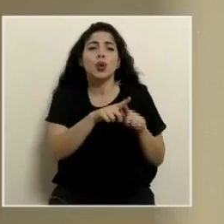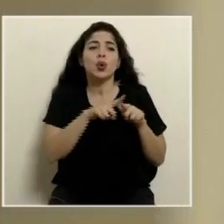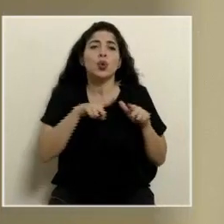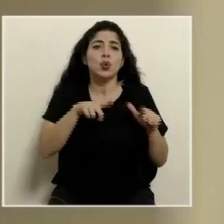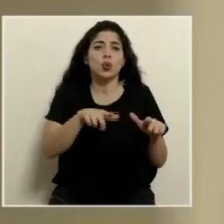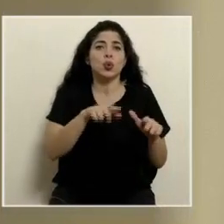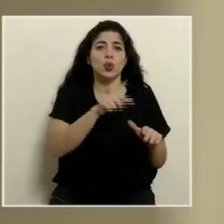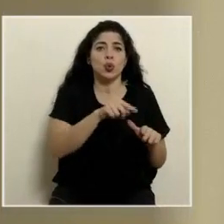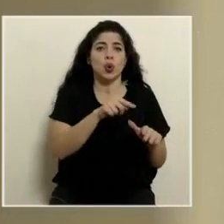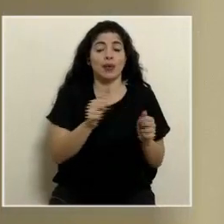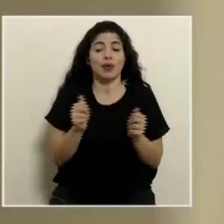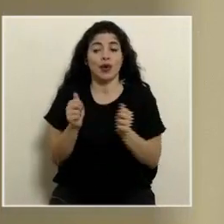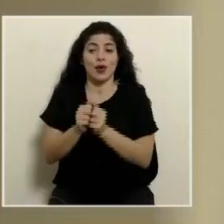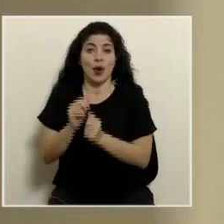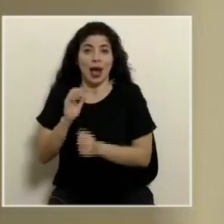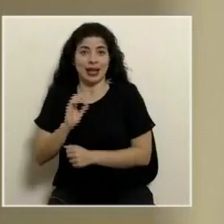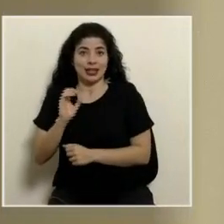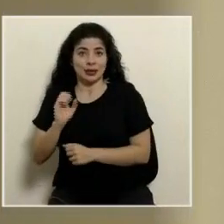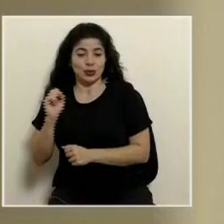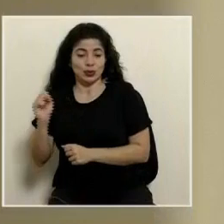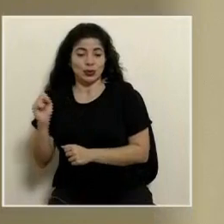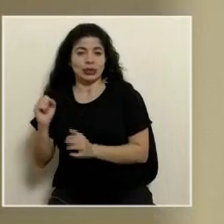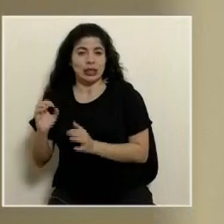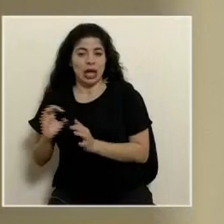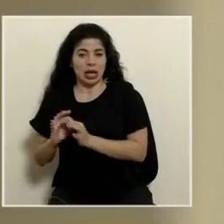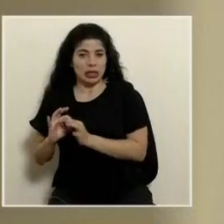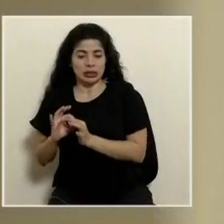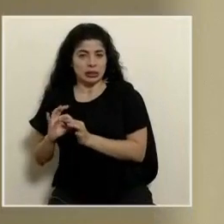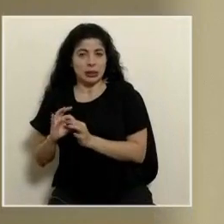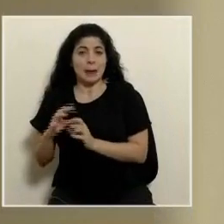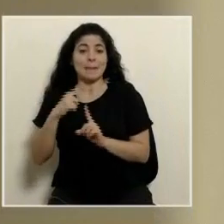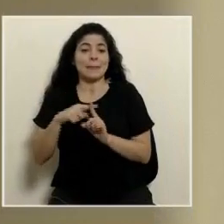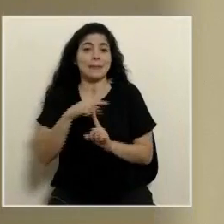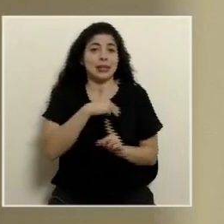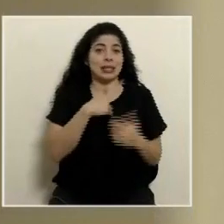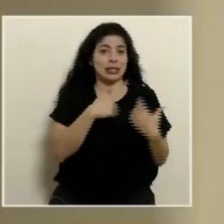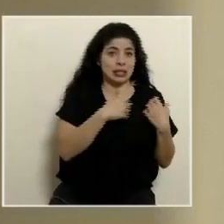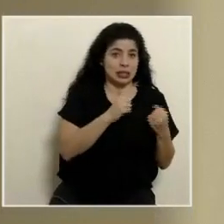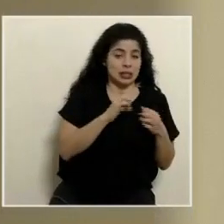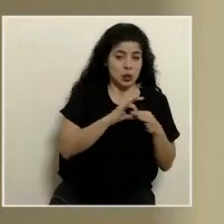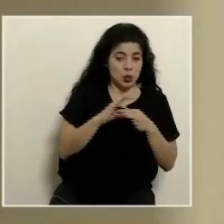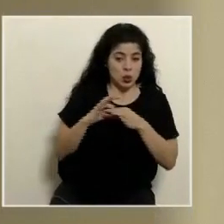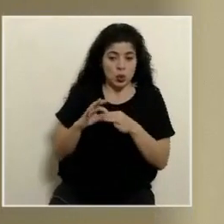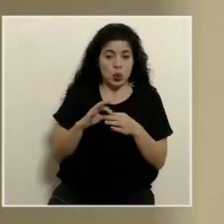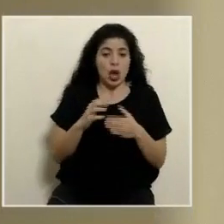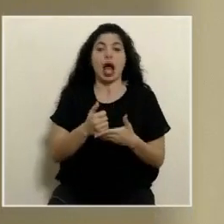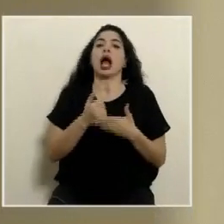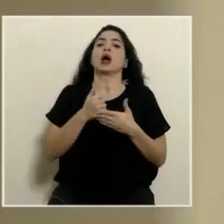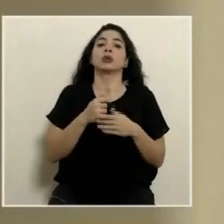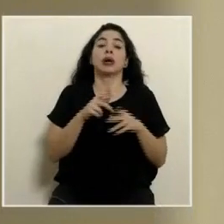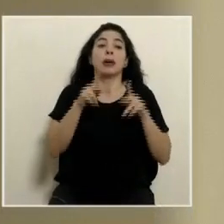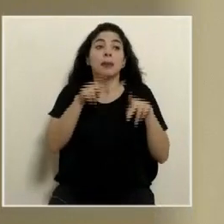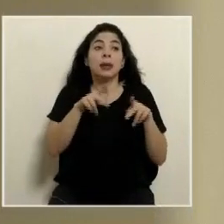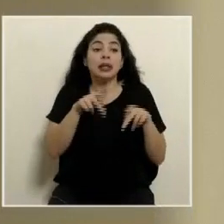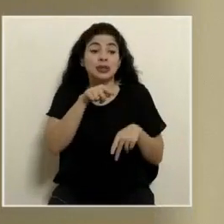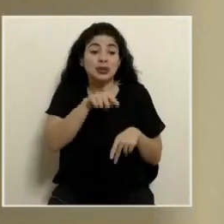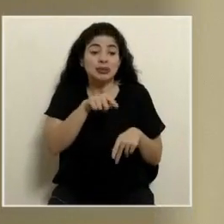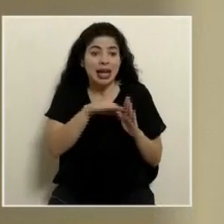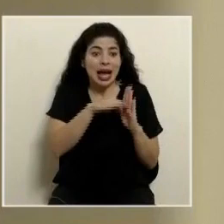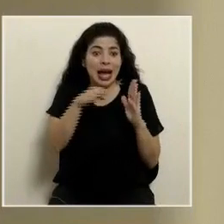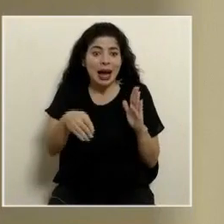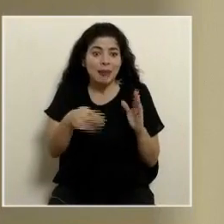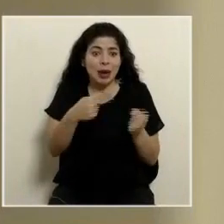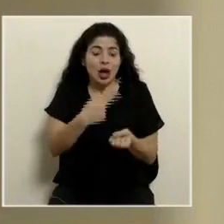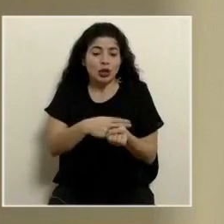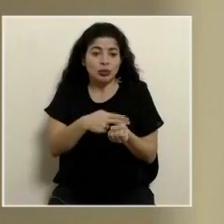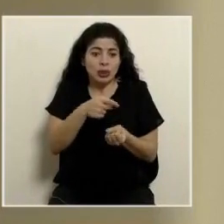permitan, en conjunto con la Caja Costarricense de Seguro Social y el Ministerio de Salud, trasladar a personas que ocupan una cama